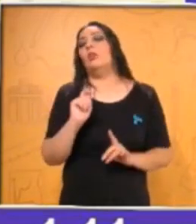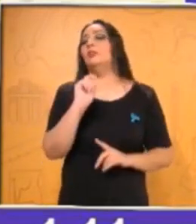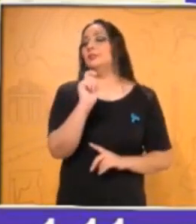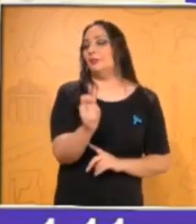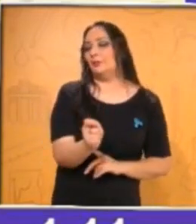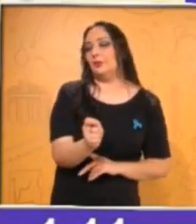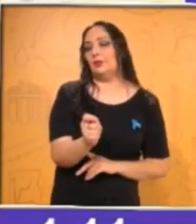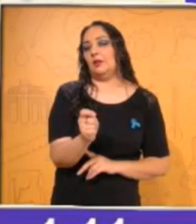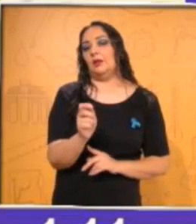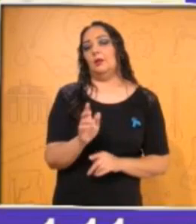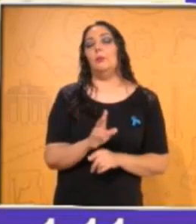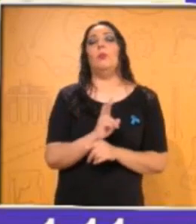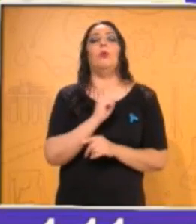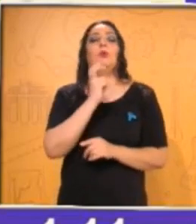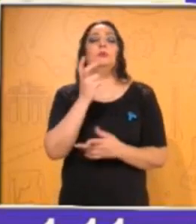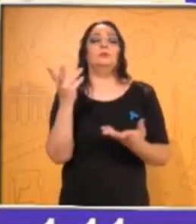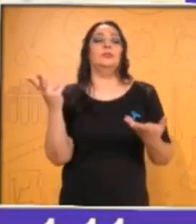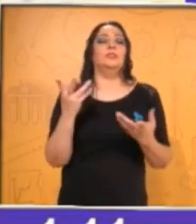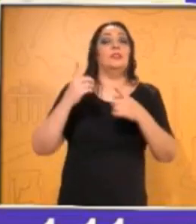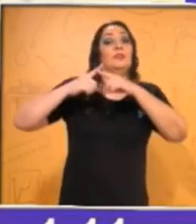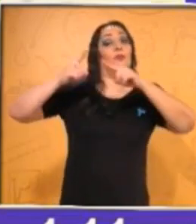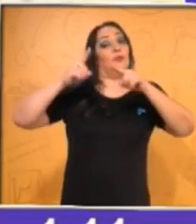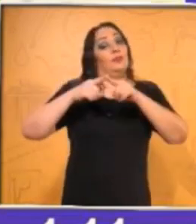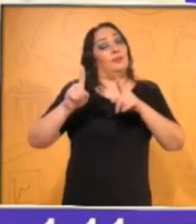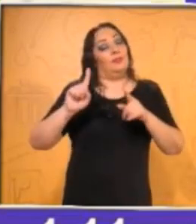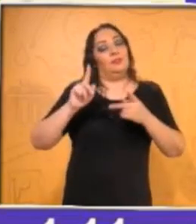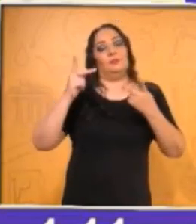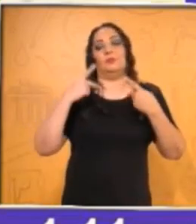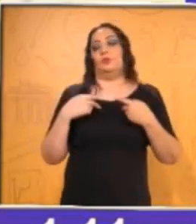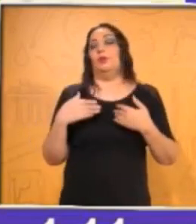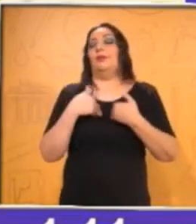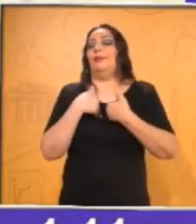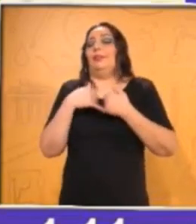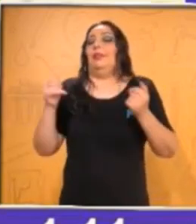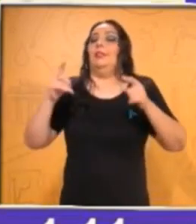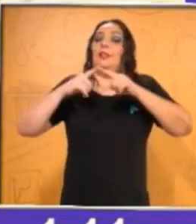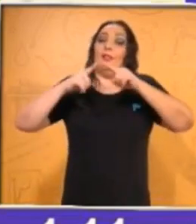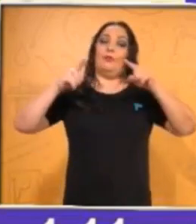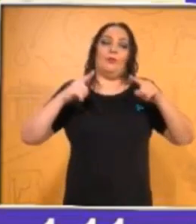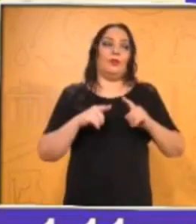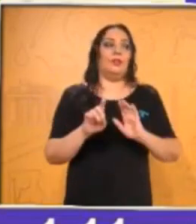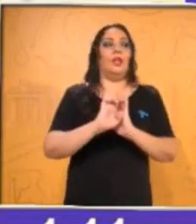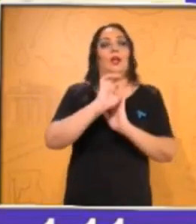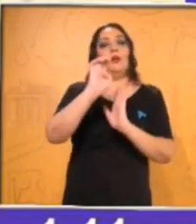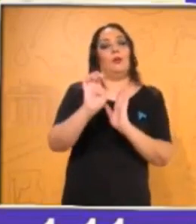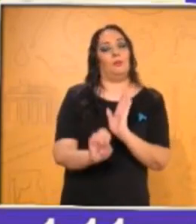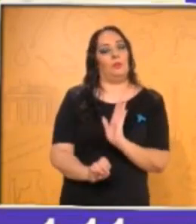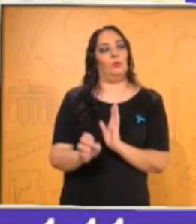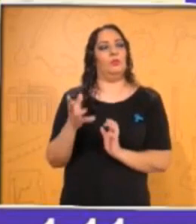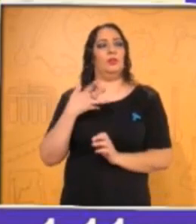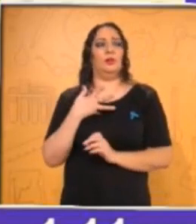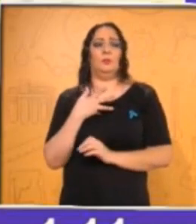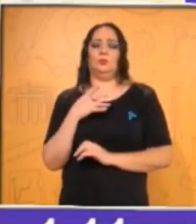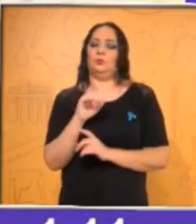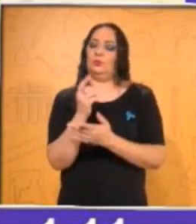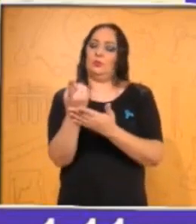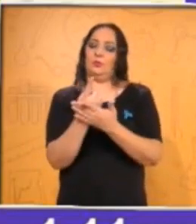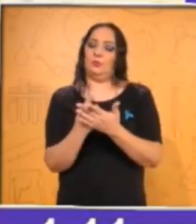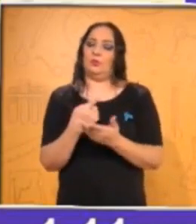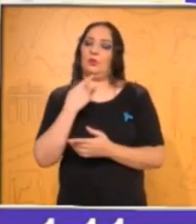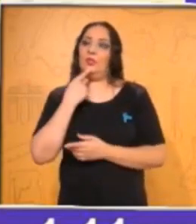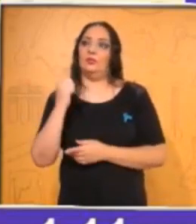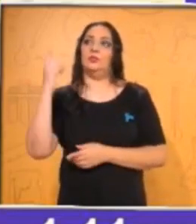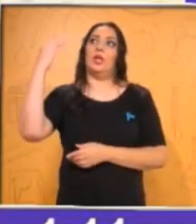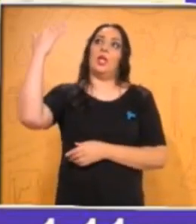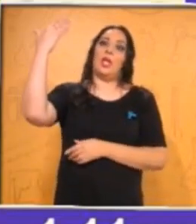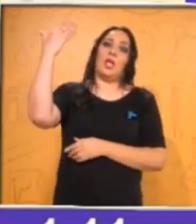ello provocar múltiples interpretaciones. Por ejemplo, acá abajito viene una imagen que dice el